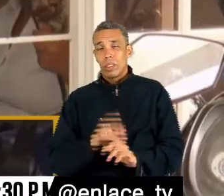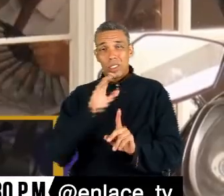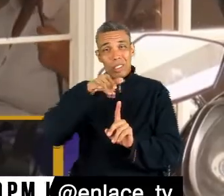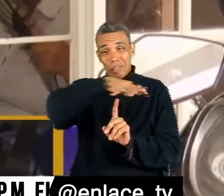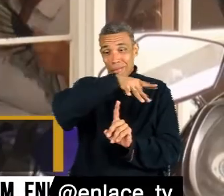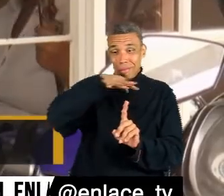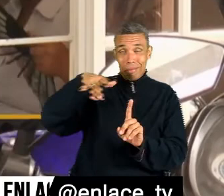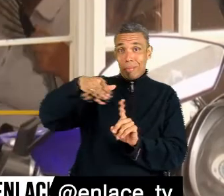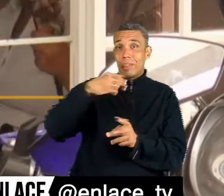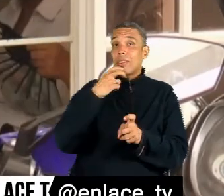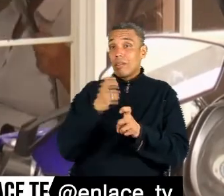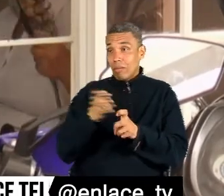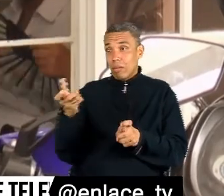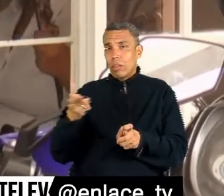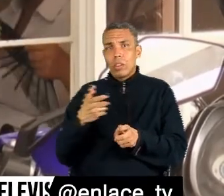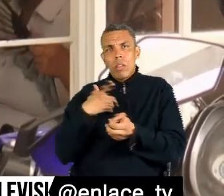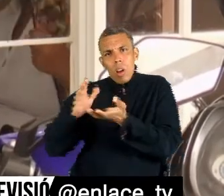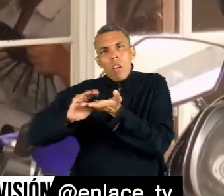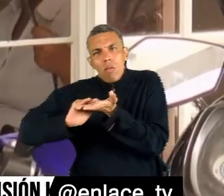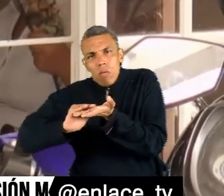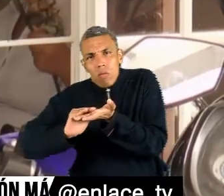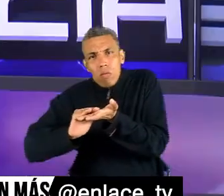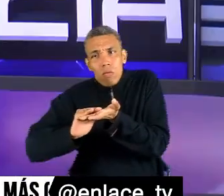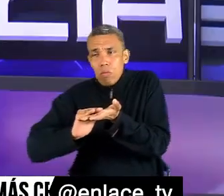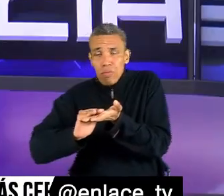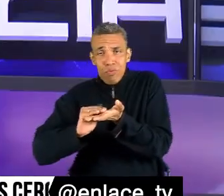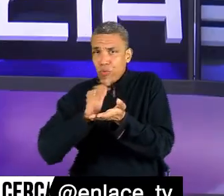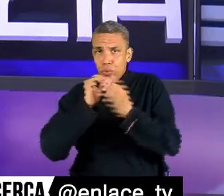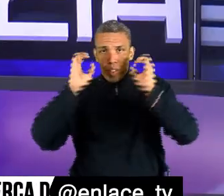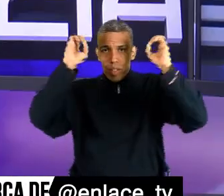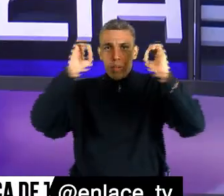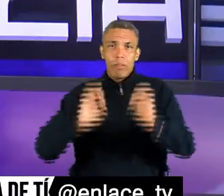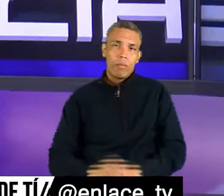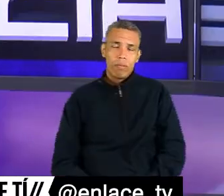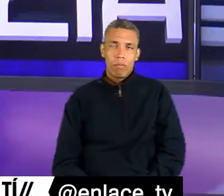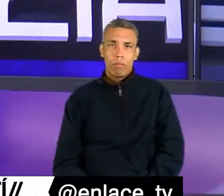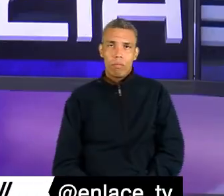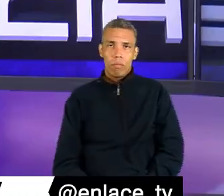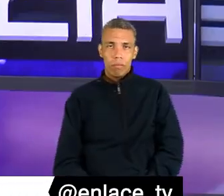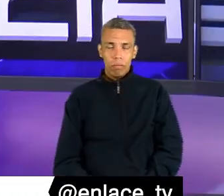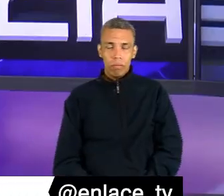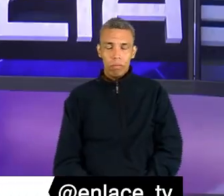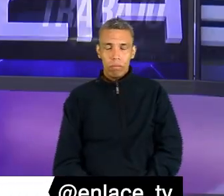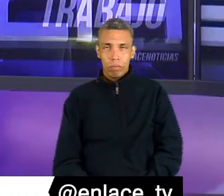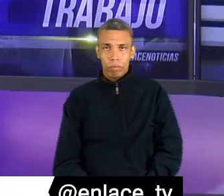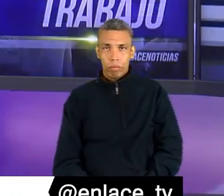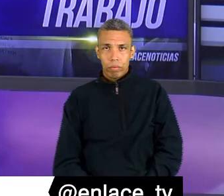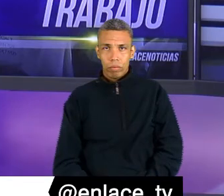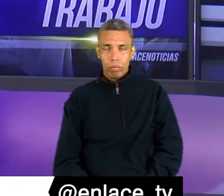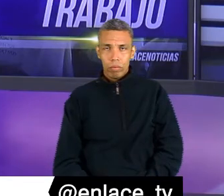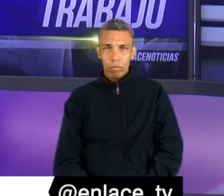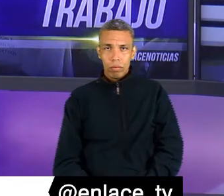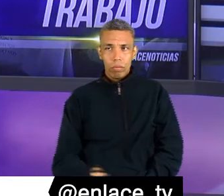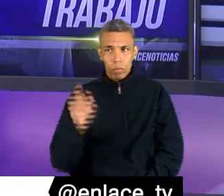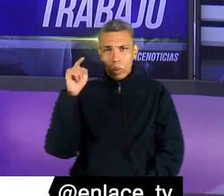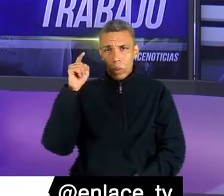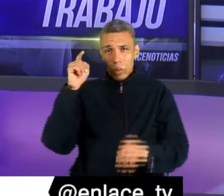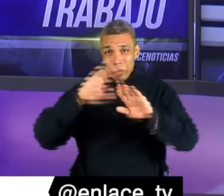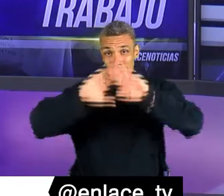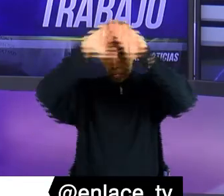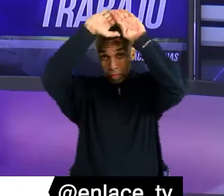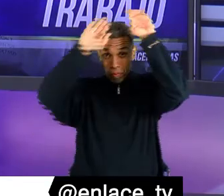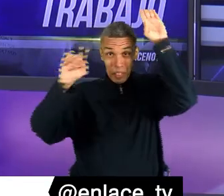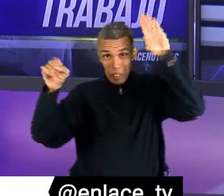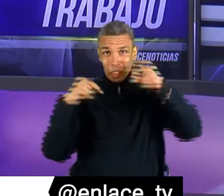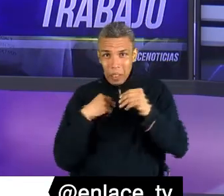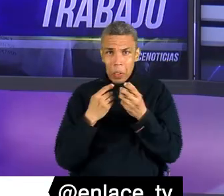autoridad que intervenga y regule el funcionamiento de esta EPS. 6 mesas de trabajo se conformaron en el corregimiento del centro para